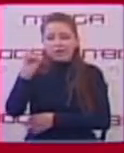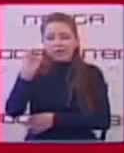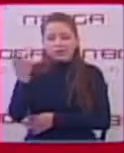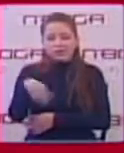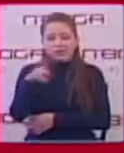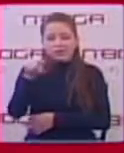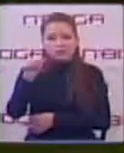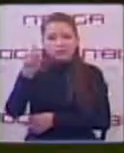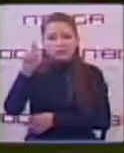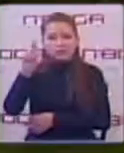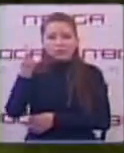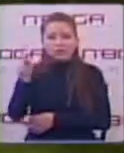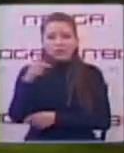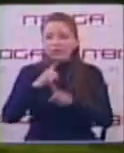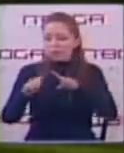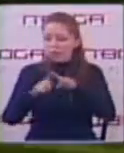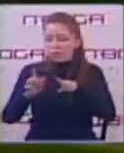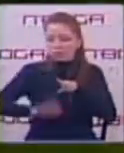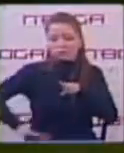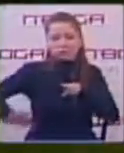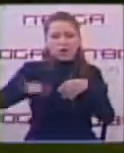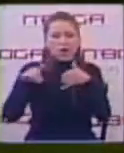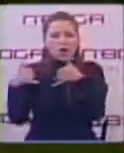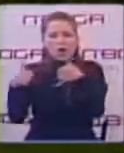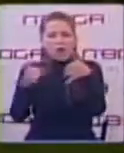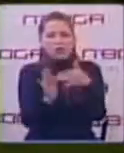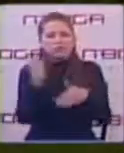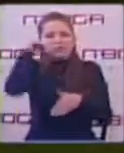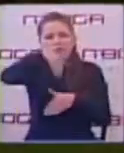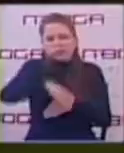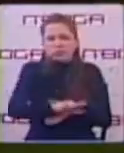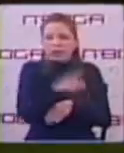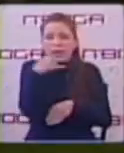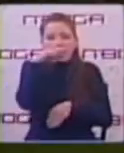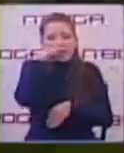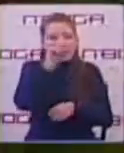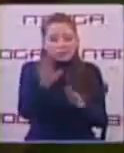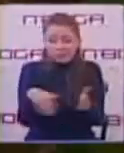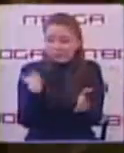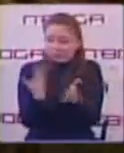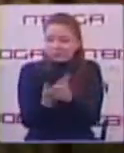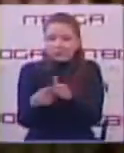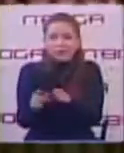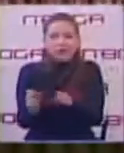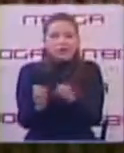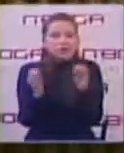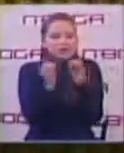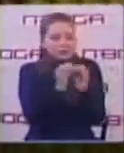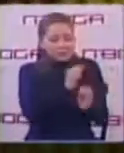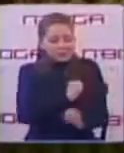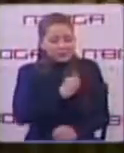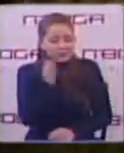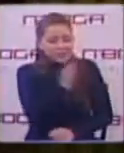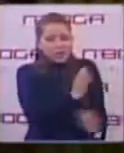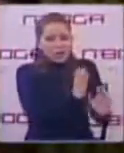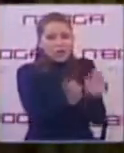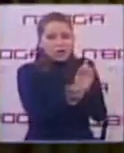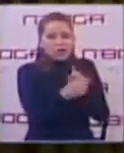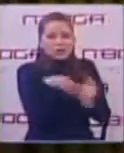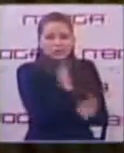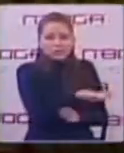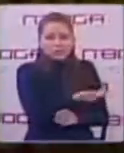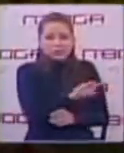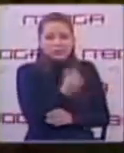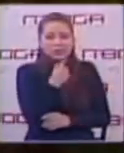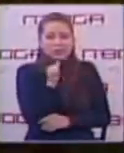acá vemos alrededor de varios juegos de diversiones. Los niños van a poder acudir acá, pero para tener mayores detalles vamos a conversar con María